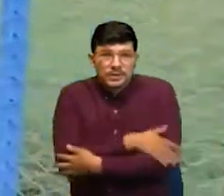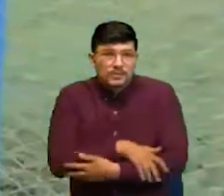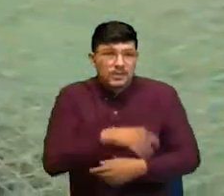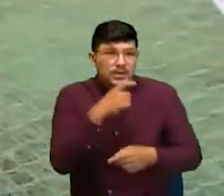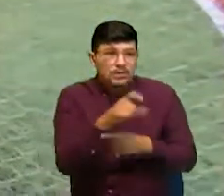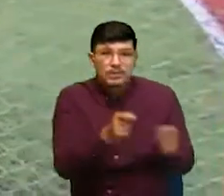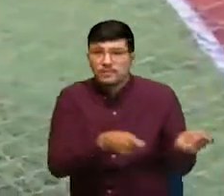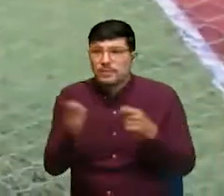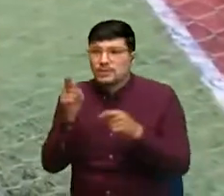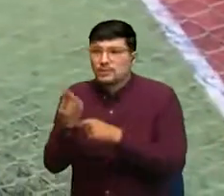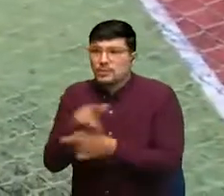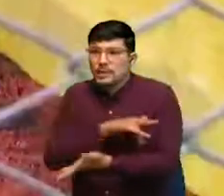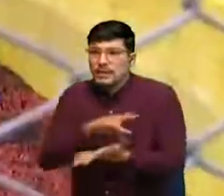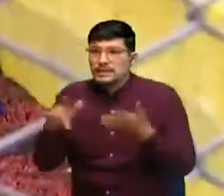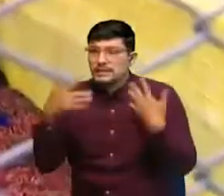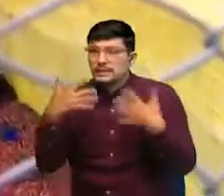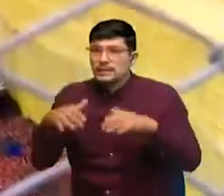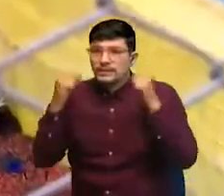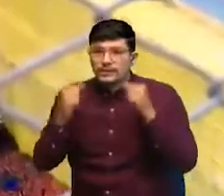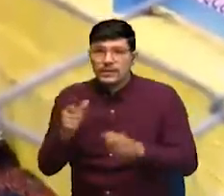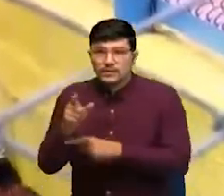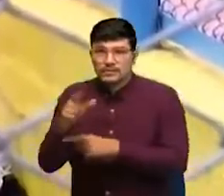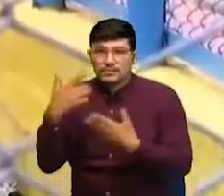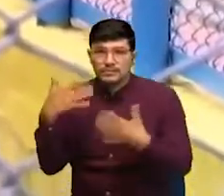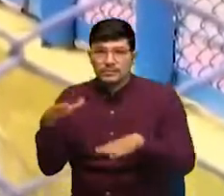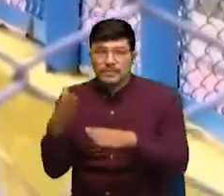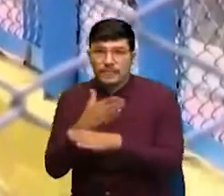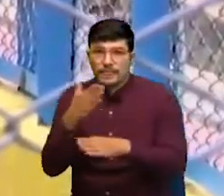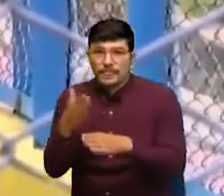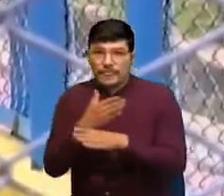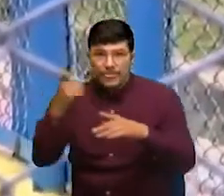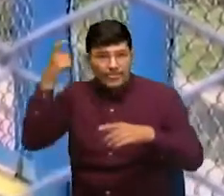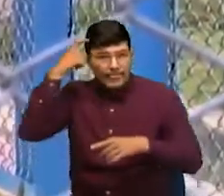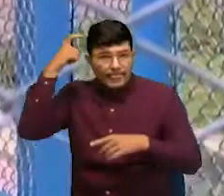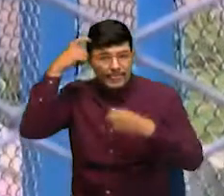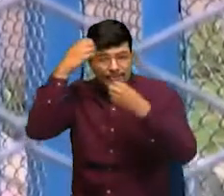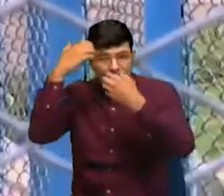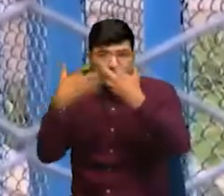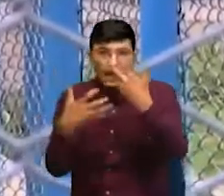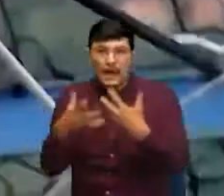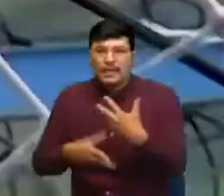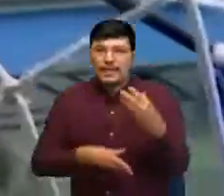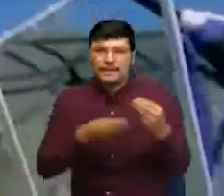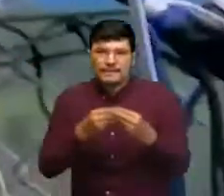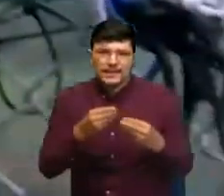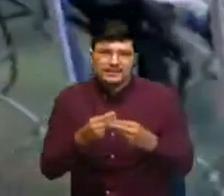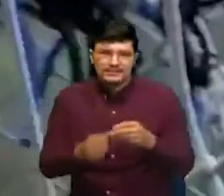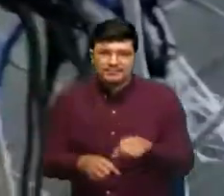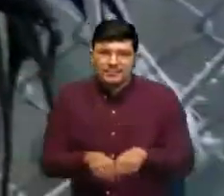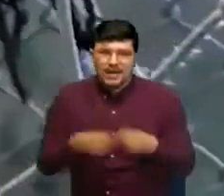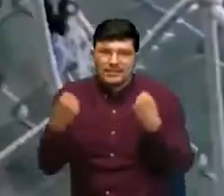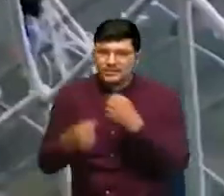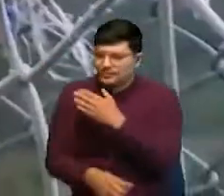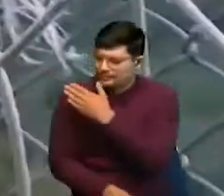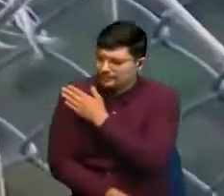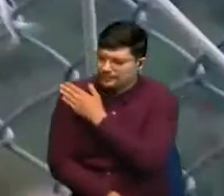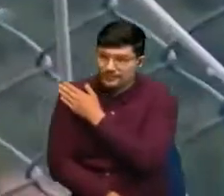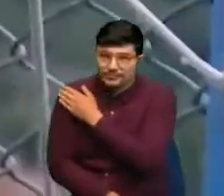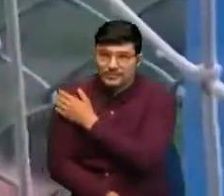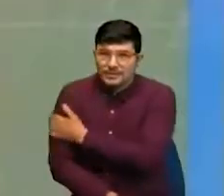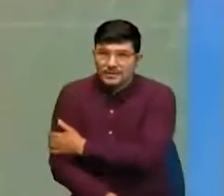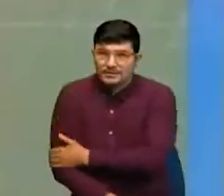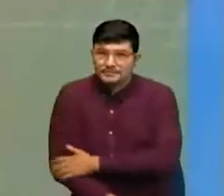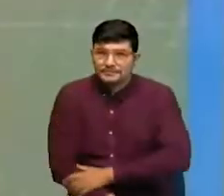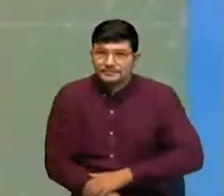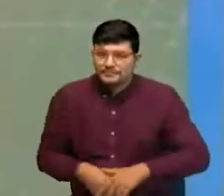urgencia vital por presentar trauma craneoencefálico severo y una fractura en uno de sus brazos luego de que el arco de la cancha